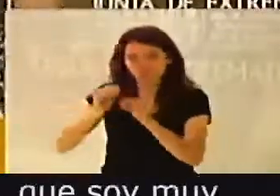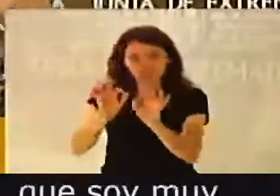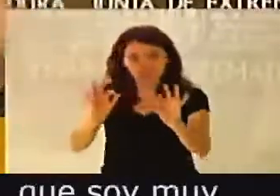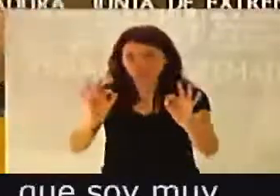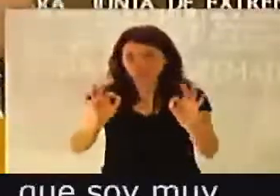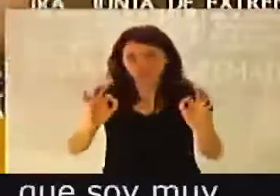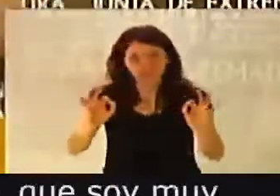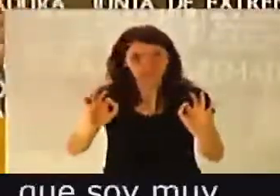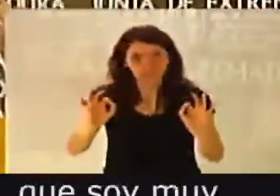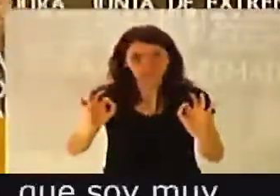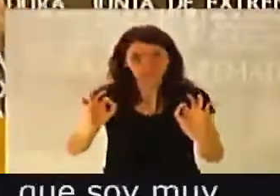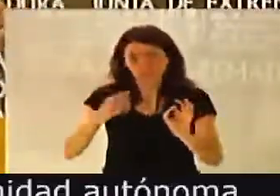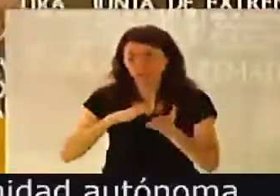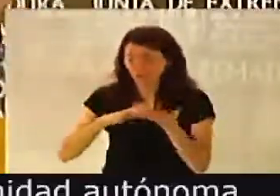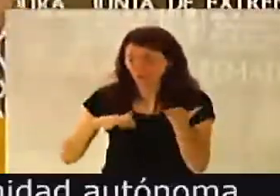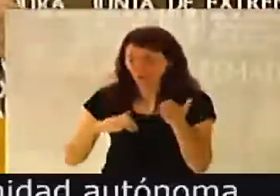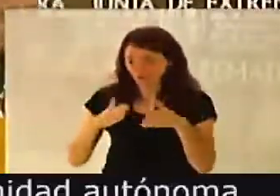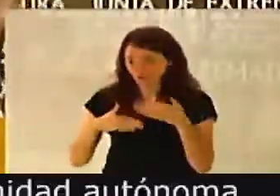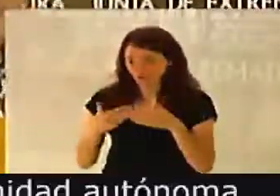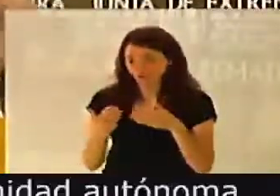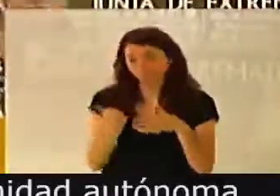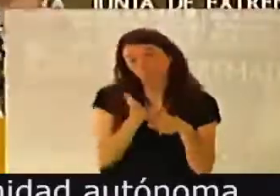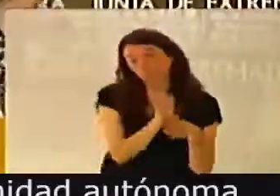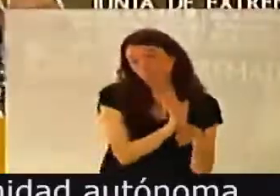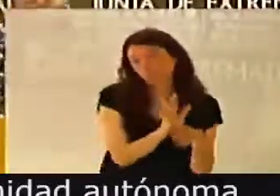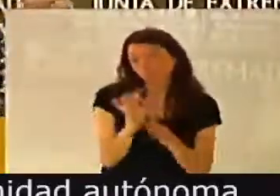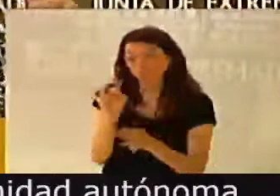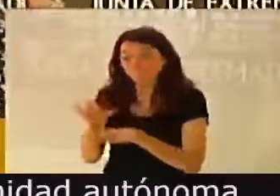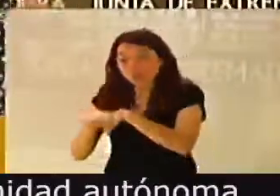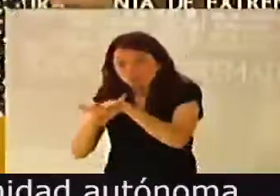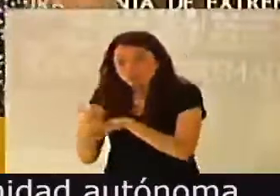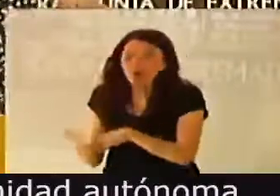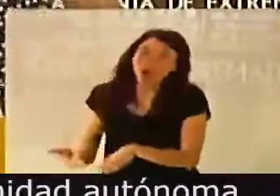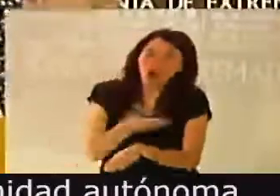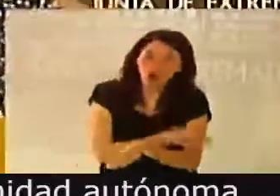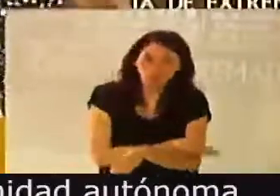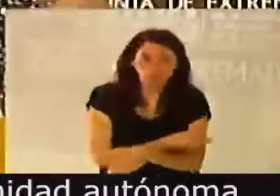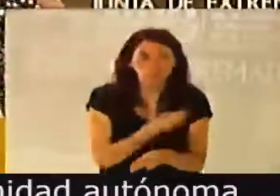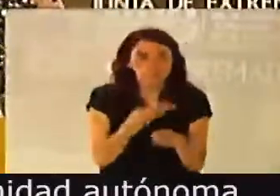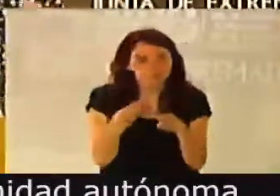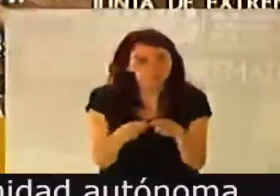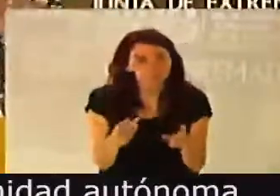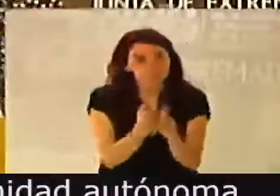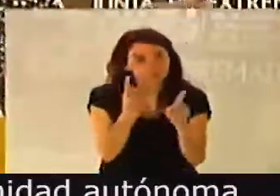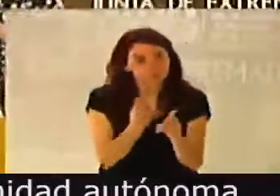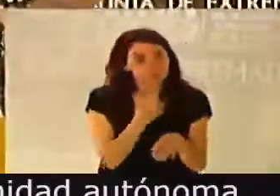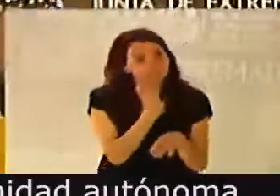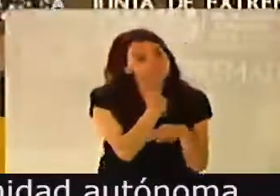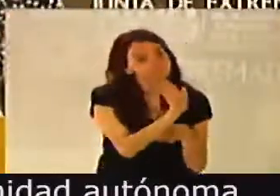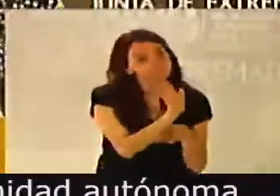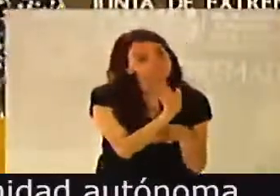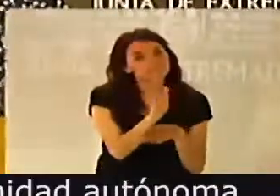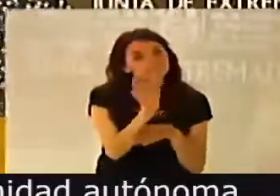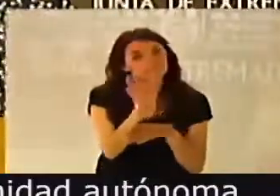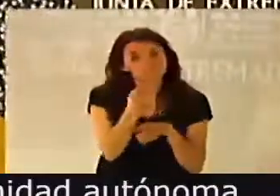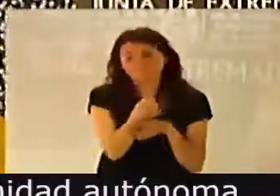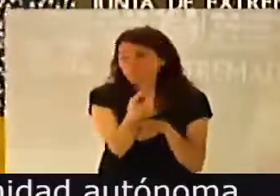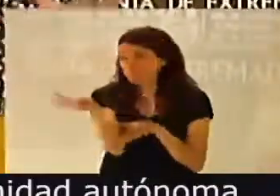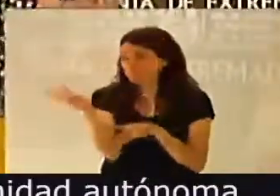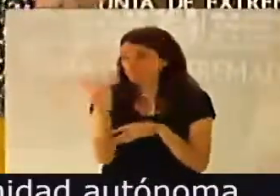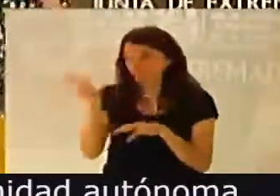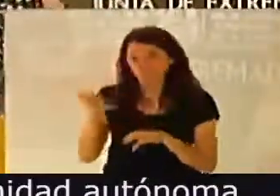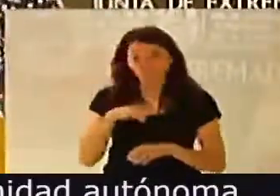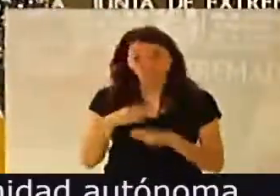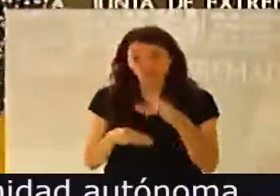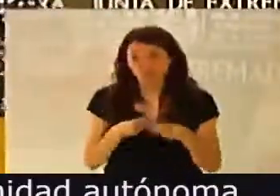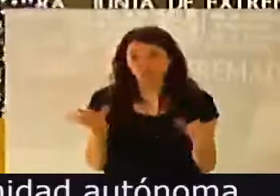a enseñarle el informe antes de mandarlo al Ministerio a las fuerzas políticas de la región, no lo hace ninguna comunidad autónoma.